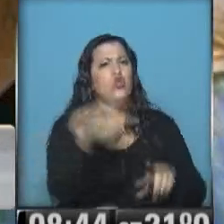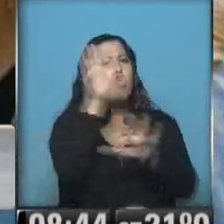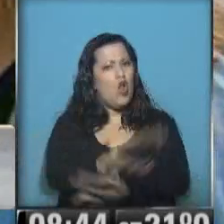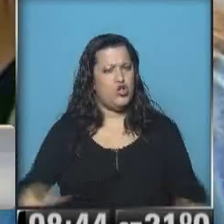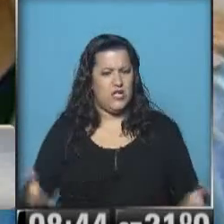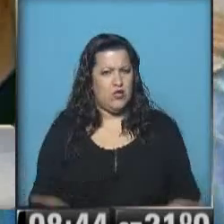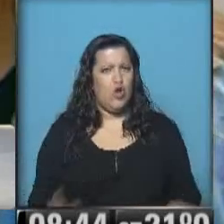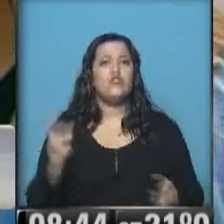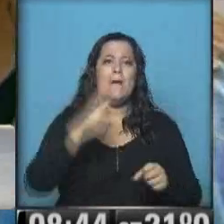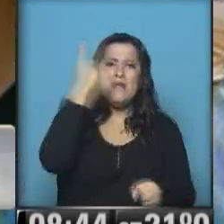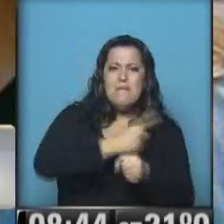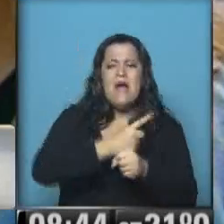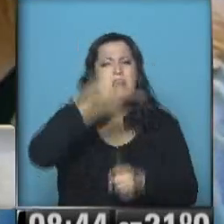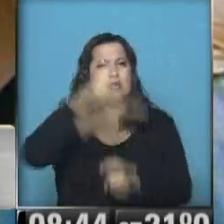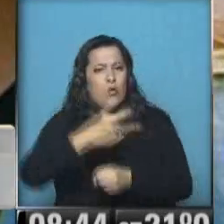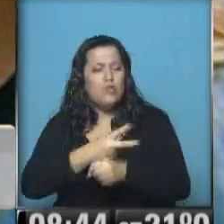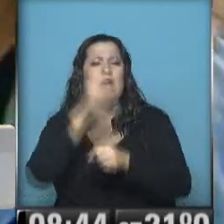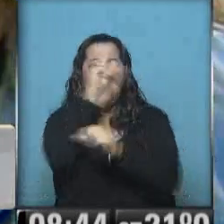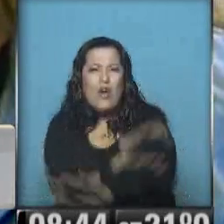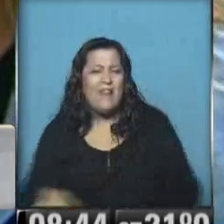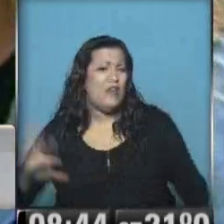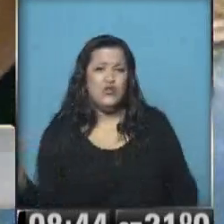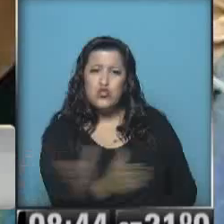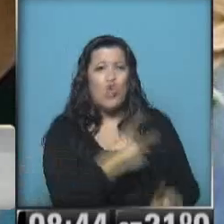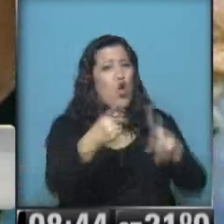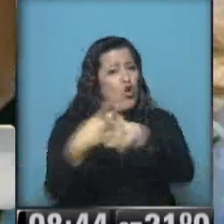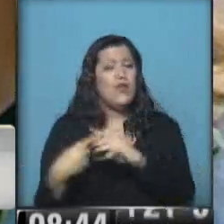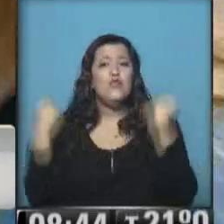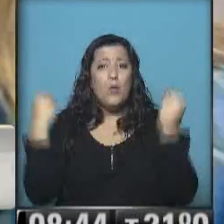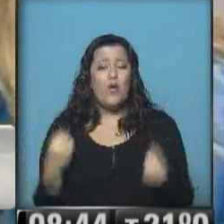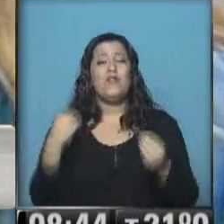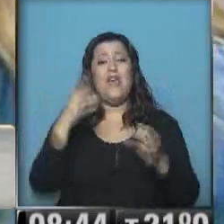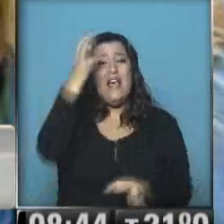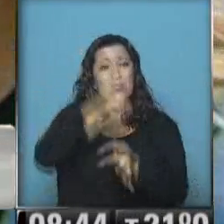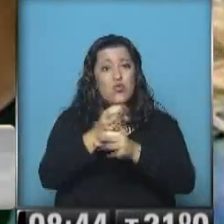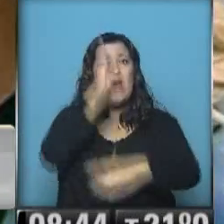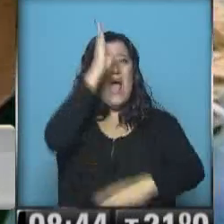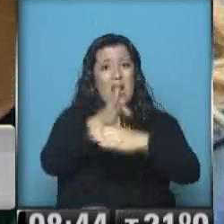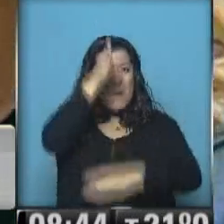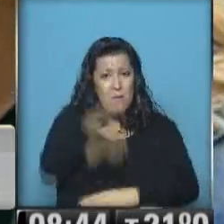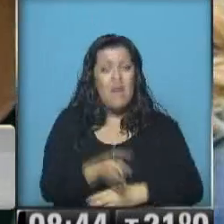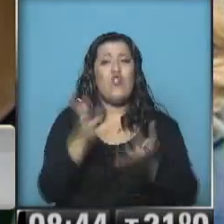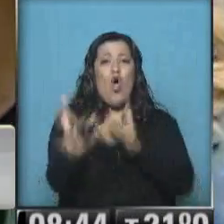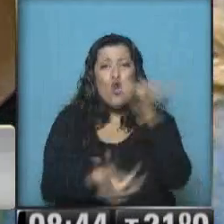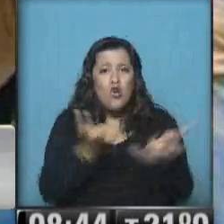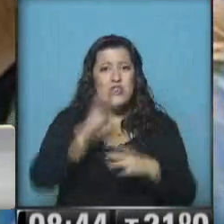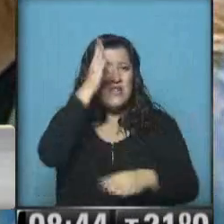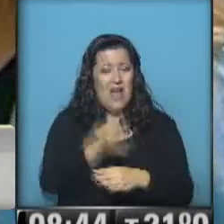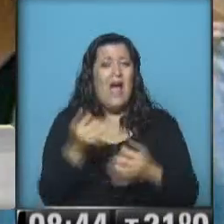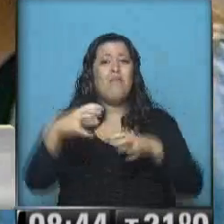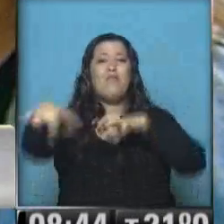tanto primaria secundaria jardín de infantes porque está la cocina en el medio del colegio donde se comunican todas las áreas